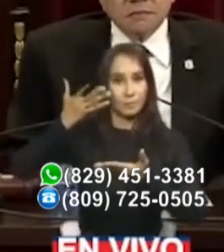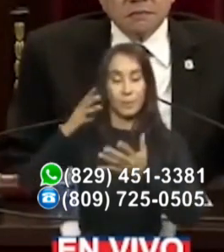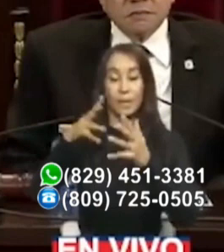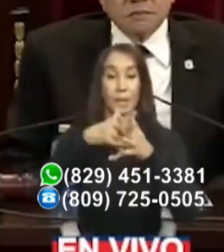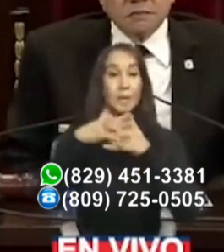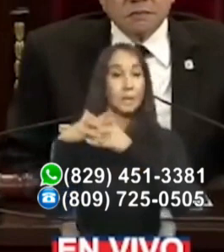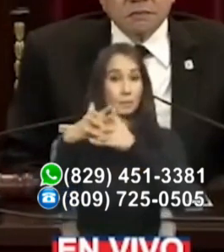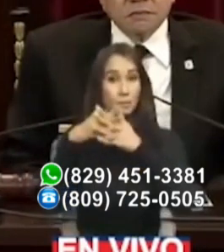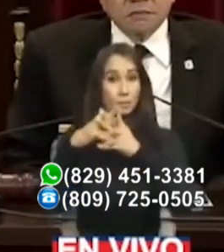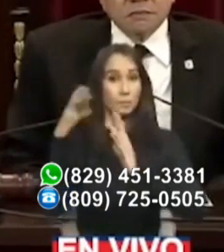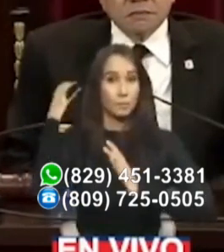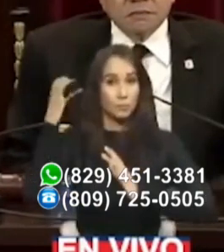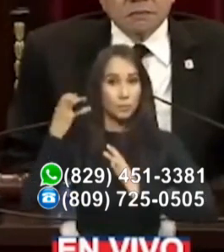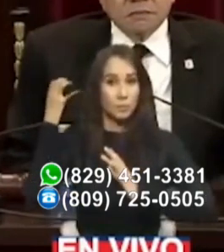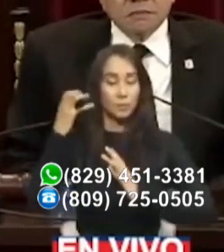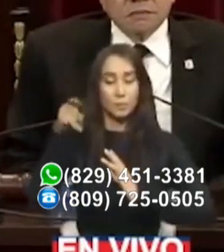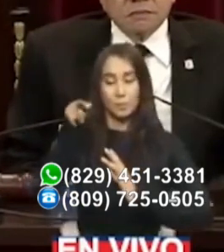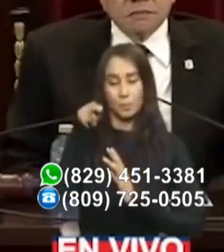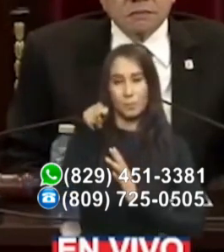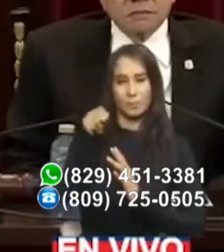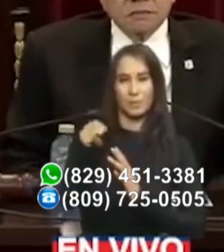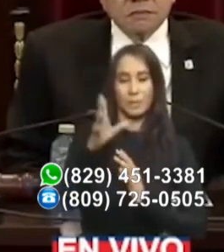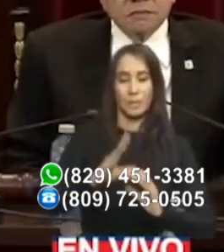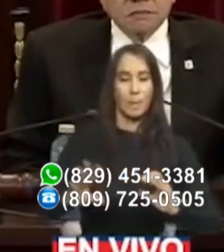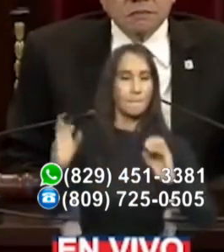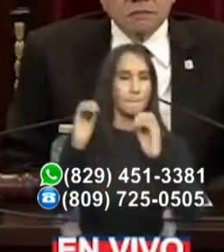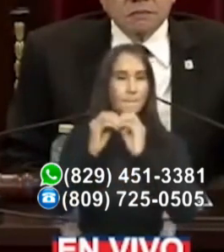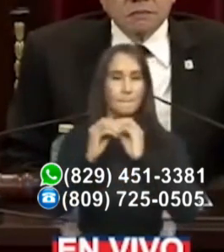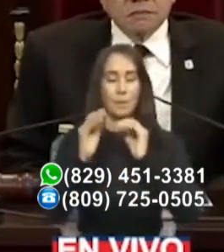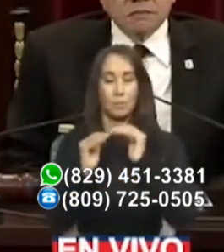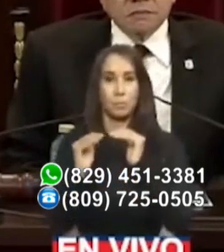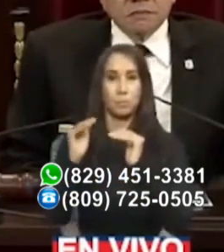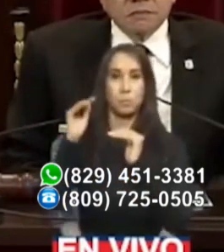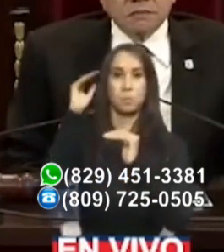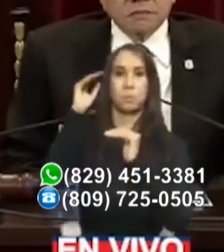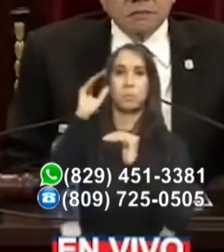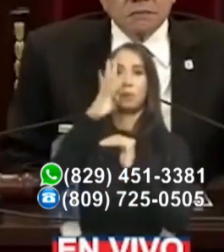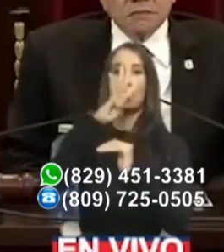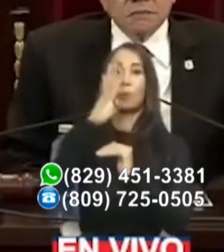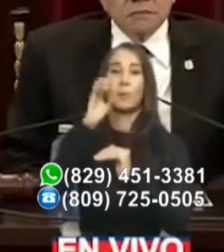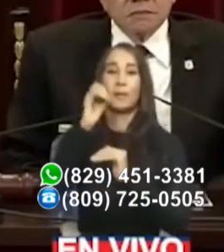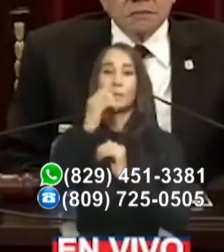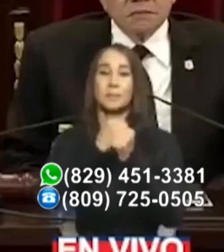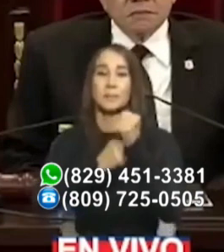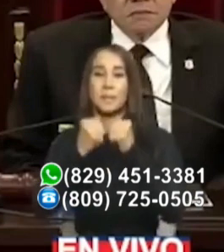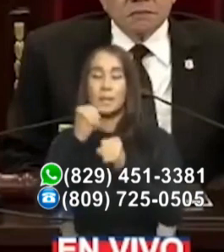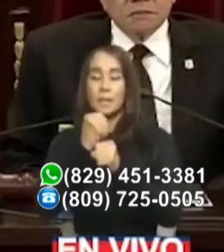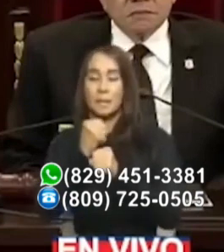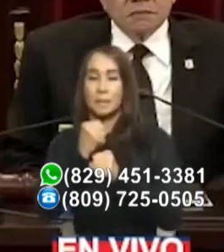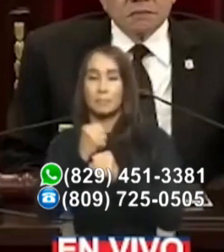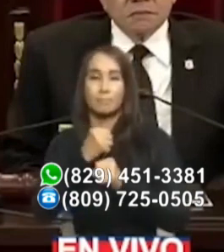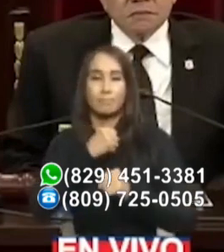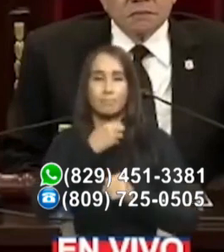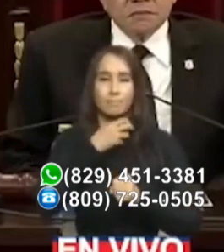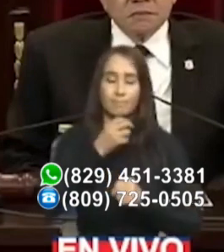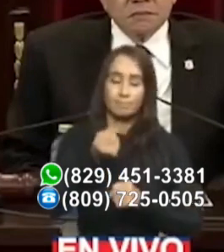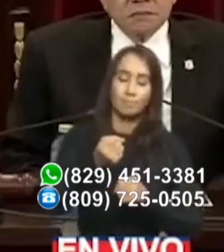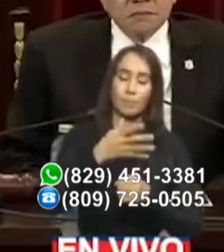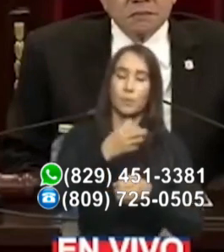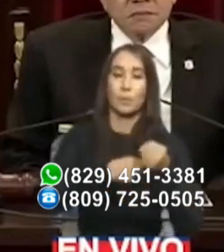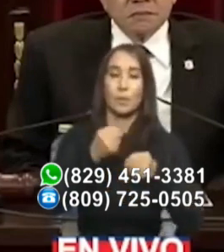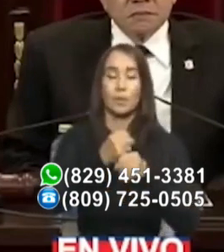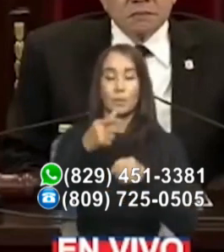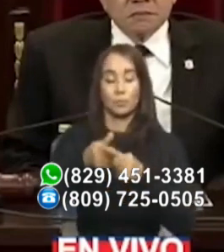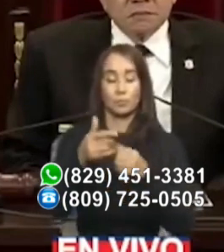desafíos enfrentados durante su periodo. Sin embargo, dado la coyuntura electoral y su aspiración a la reelección, la sociedad